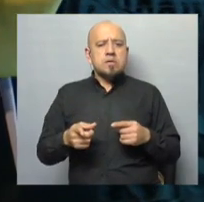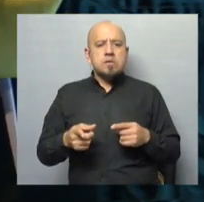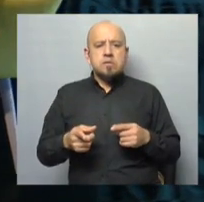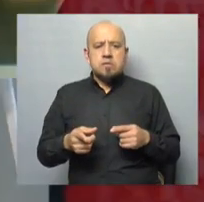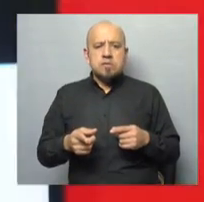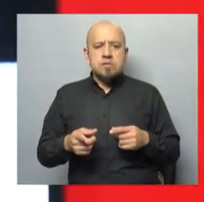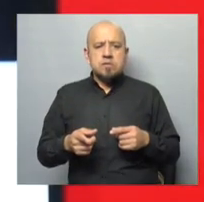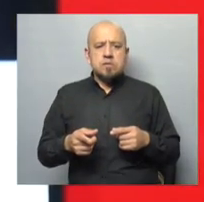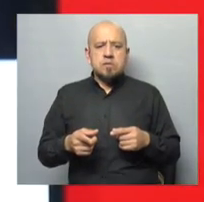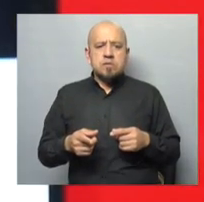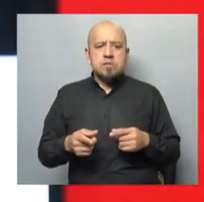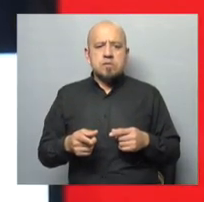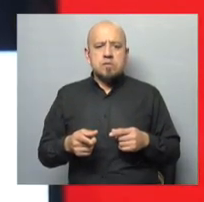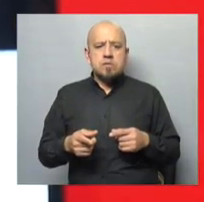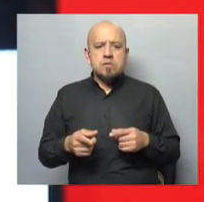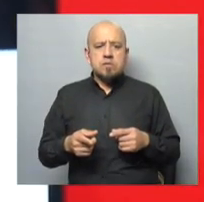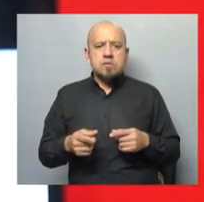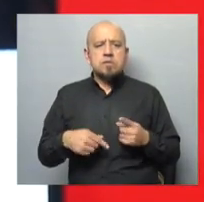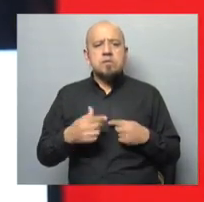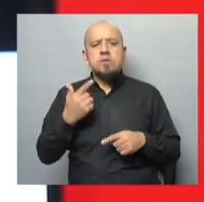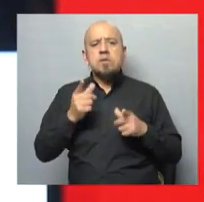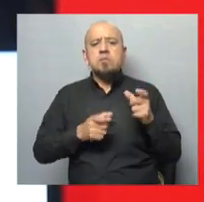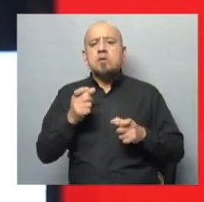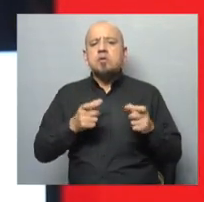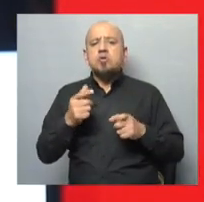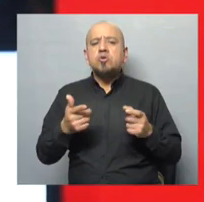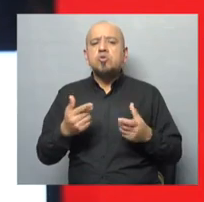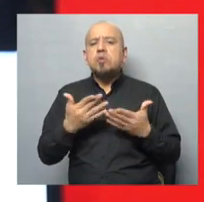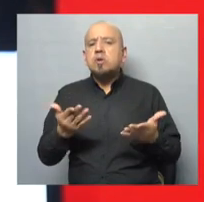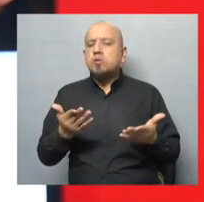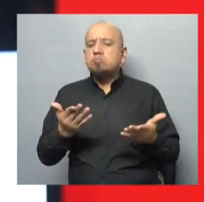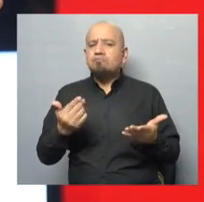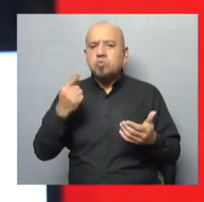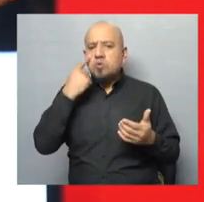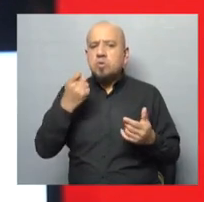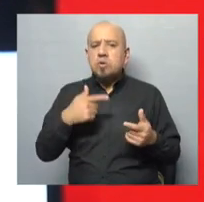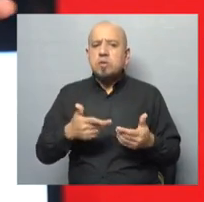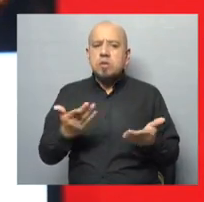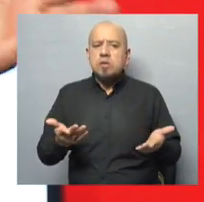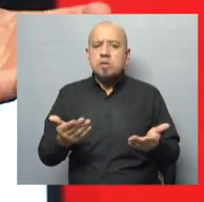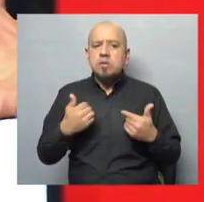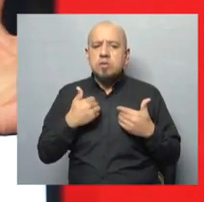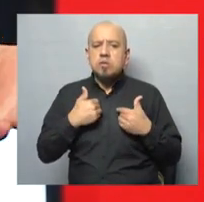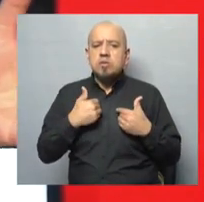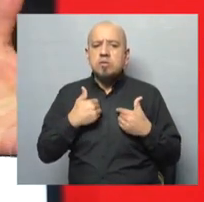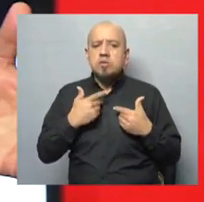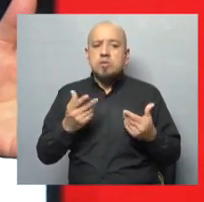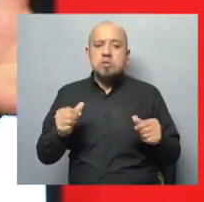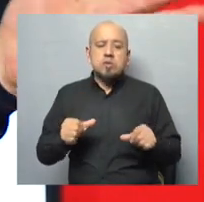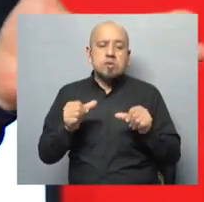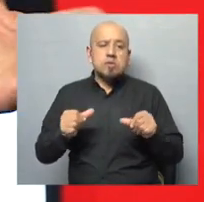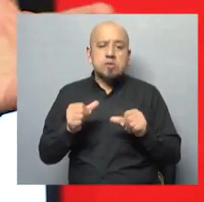qué la gente no se da cuenta cómo construimos lo que somos y lo que somos se construye con estas cosas